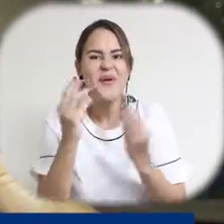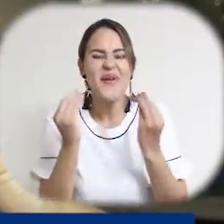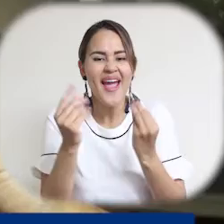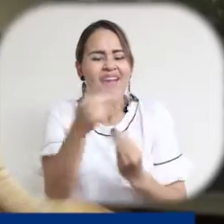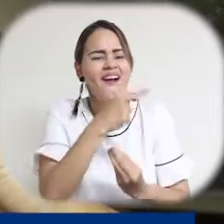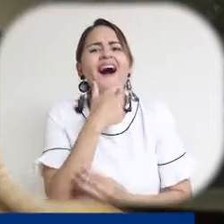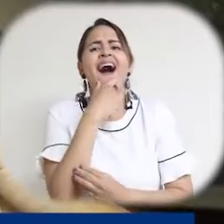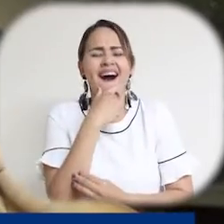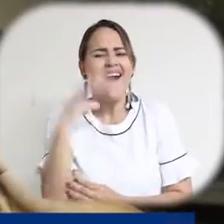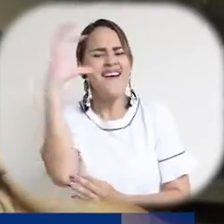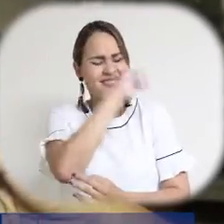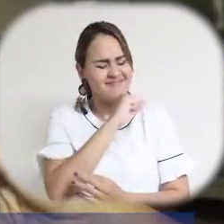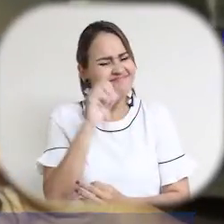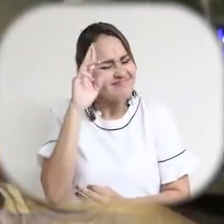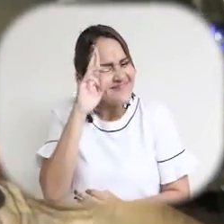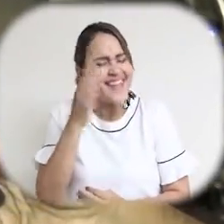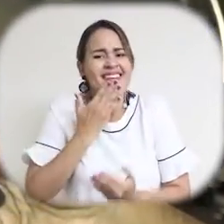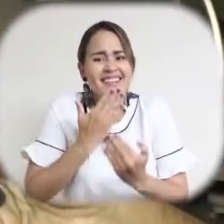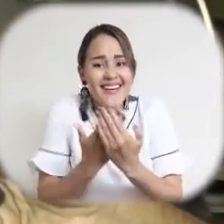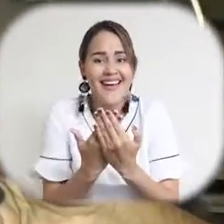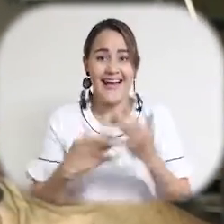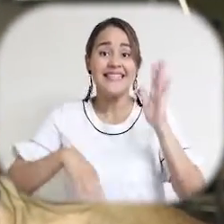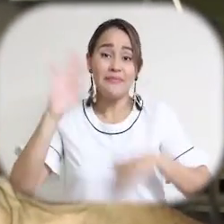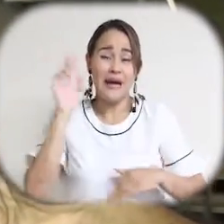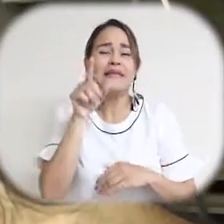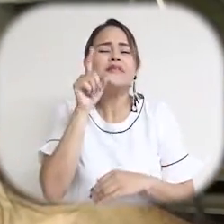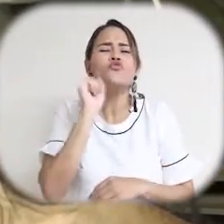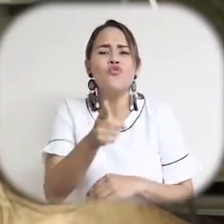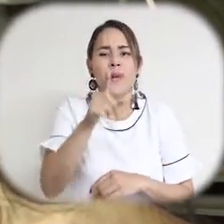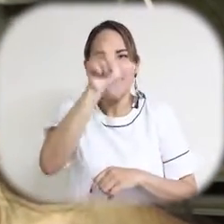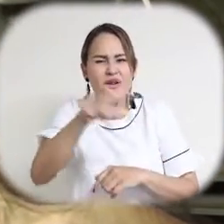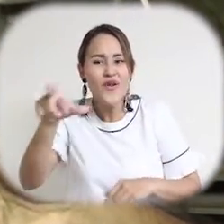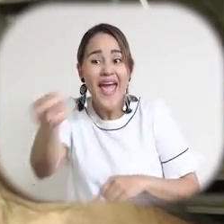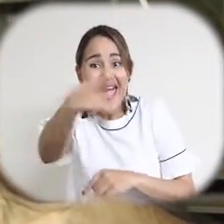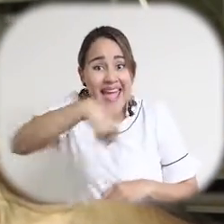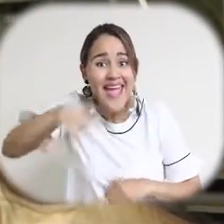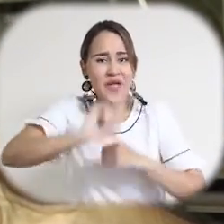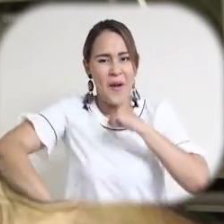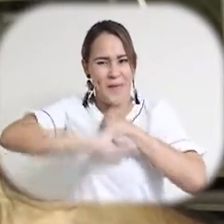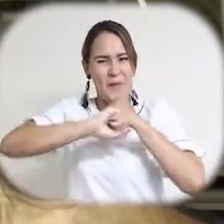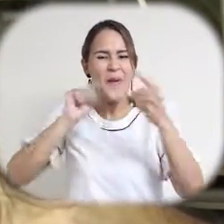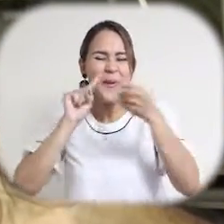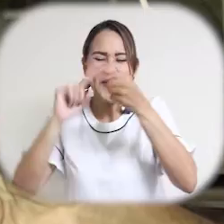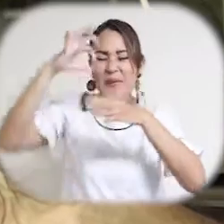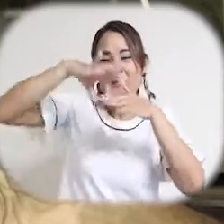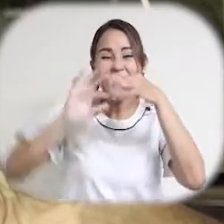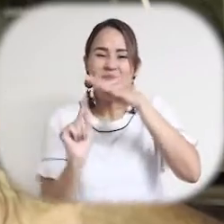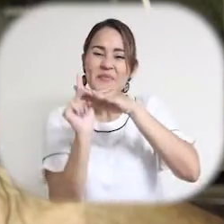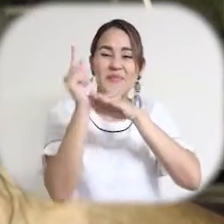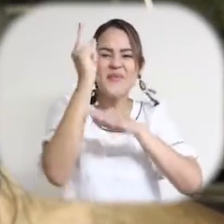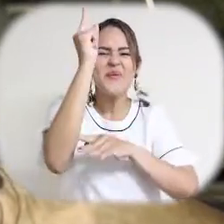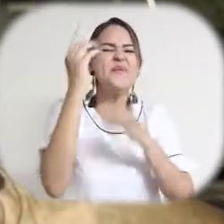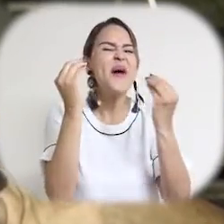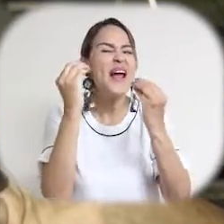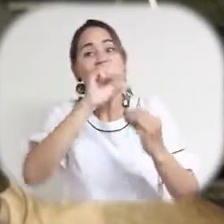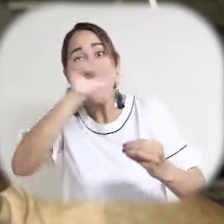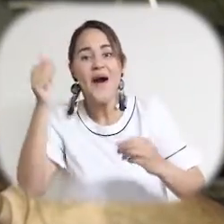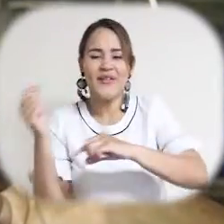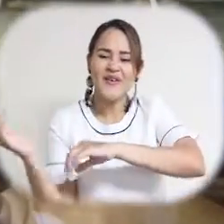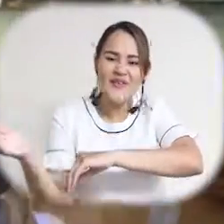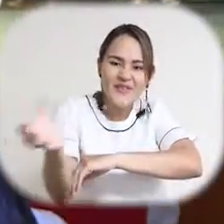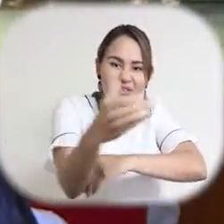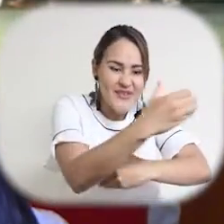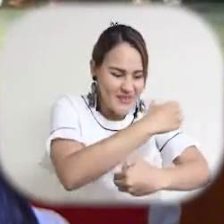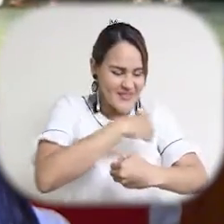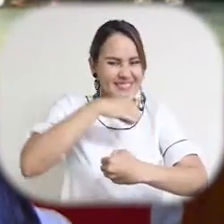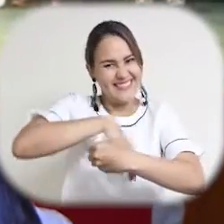generaciones pasadas, pero además que asumimos el compromiso de, así como ellos nos trajeron hasta este punto, sembrar para que otro venga a cosechar más adelante y recoja los